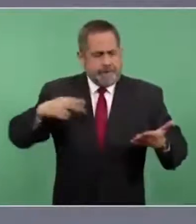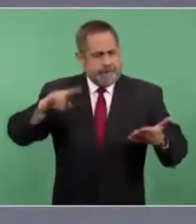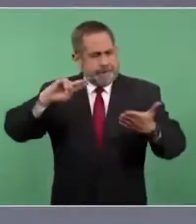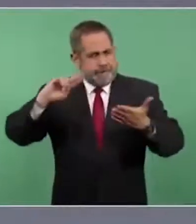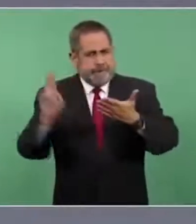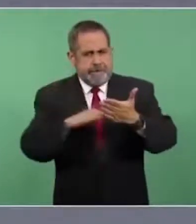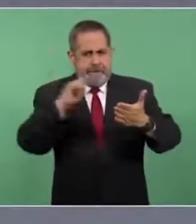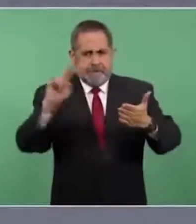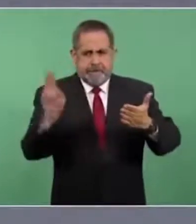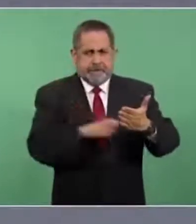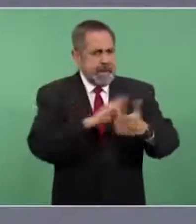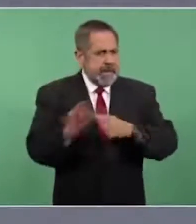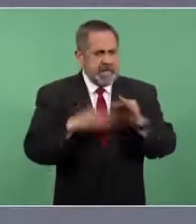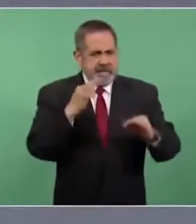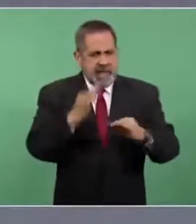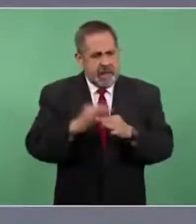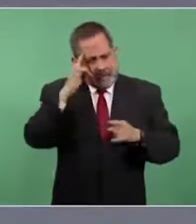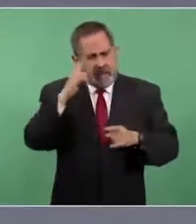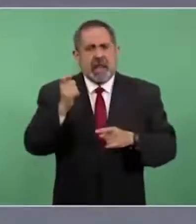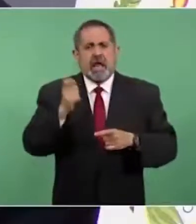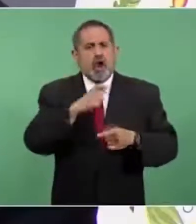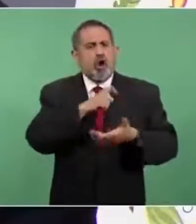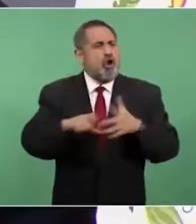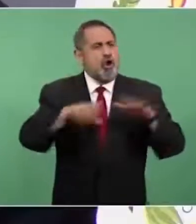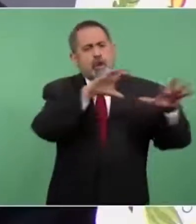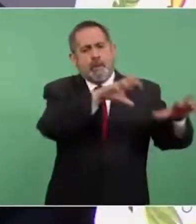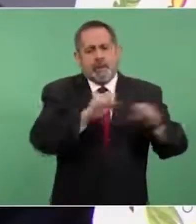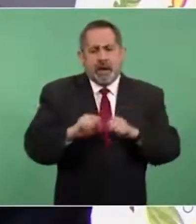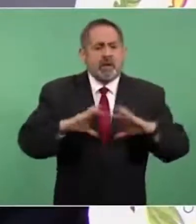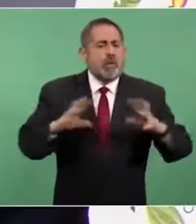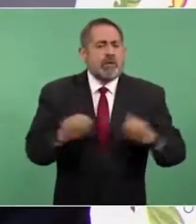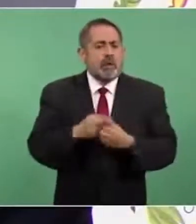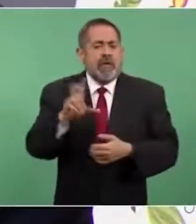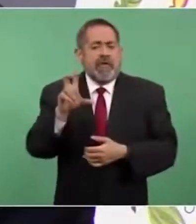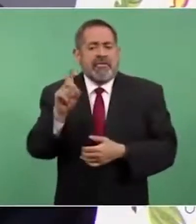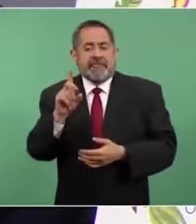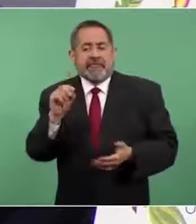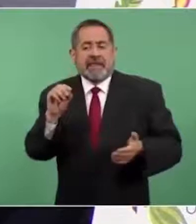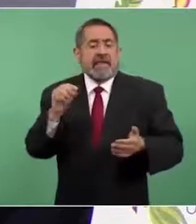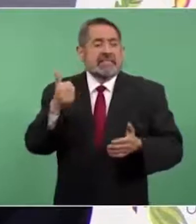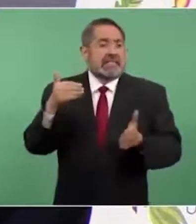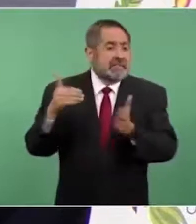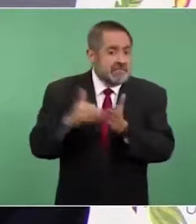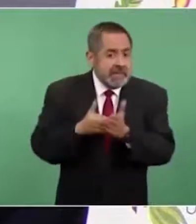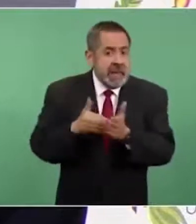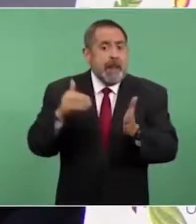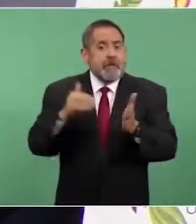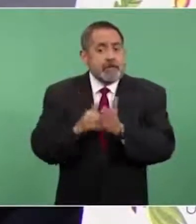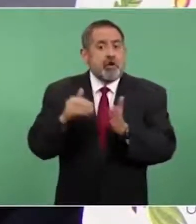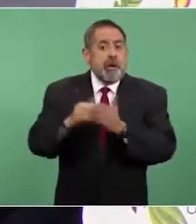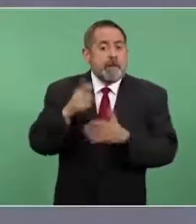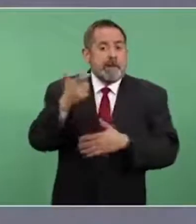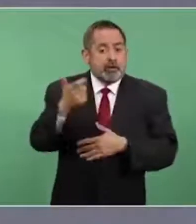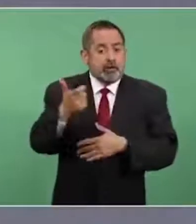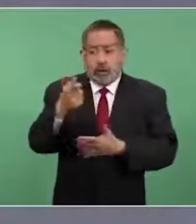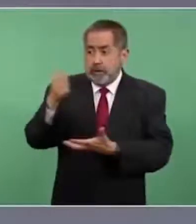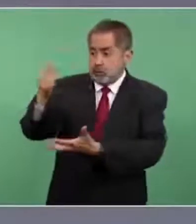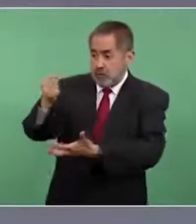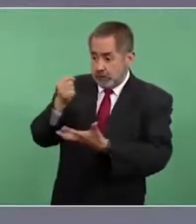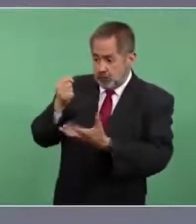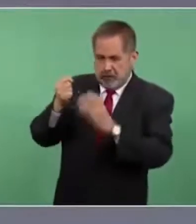suscribimos de adquisición de 36,000 millones de pesos del presupuesto